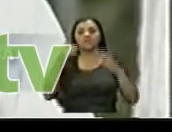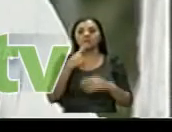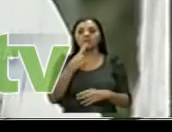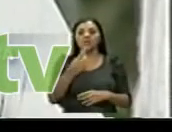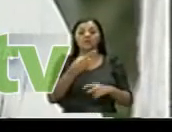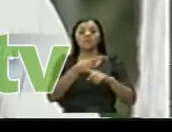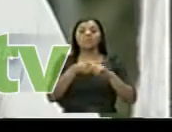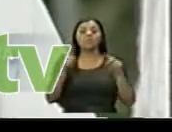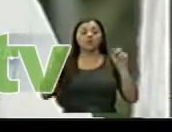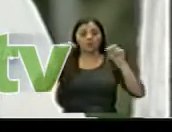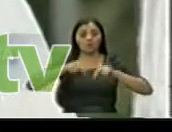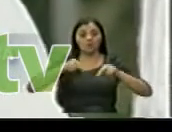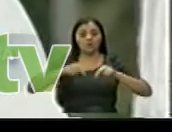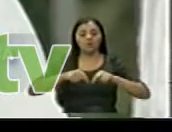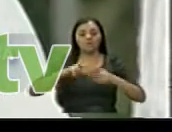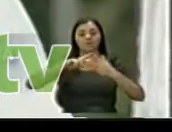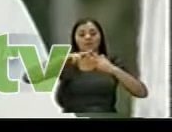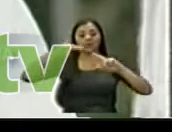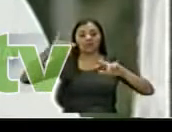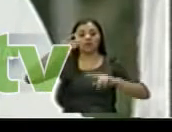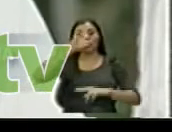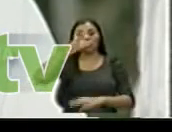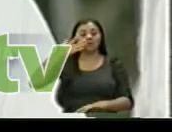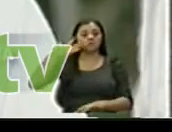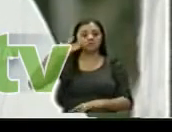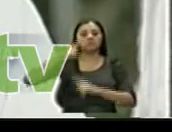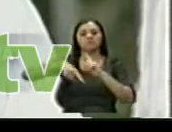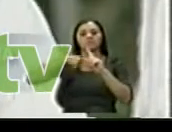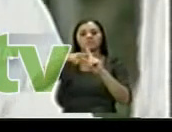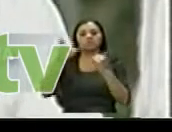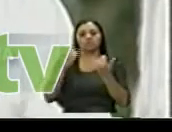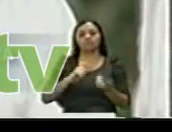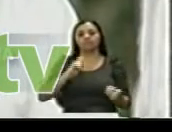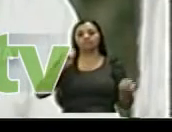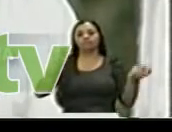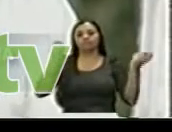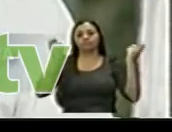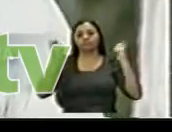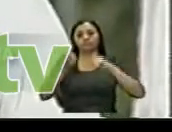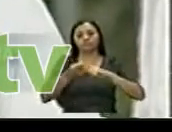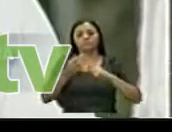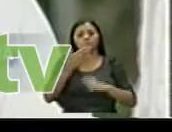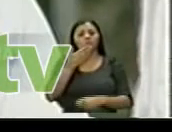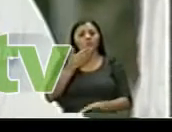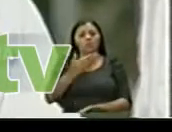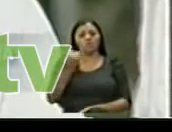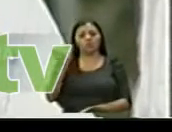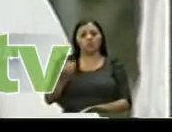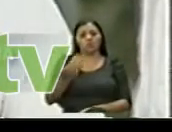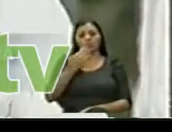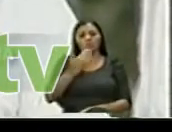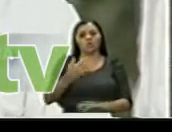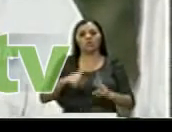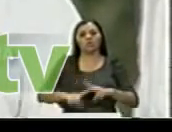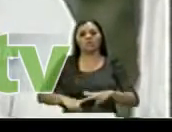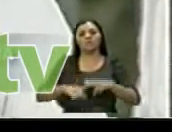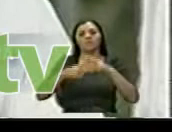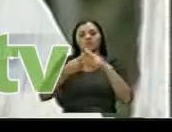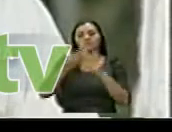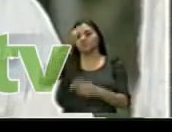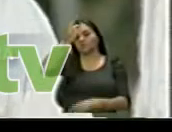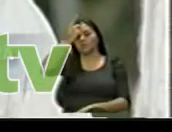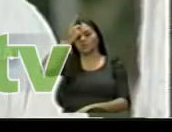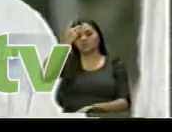Sin lugar a dudas, la región amazónica es la que más está cambiando. Qué bueno también empezar a saldar esa deuda